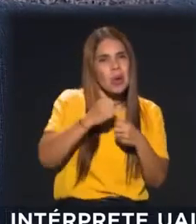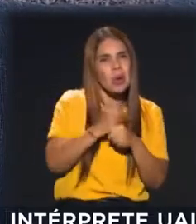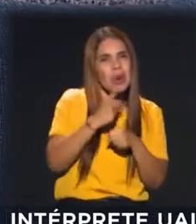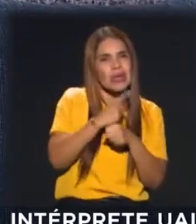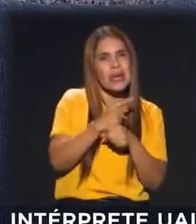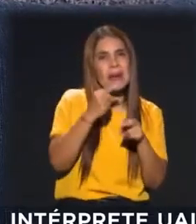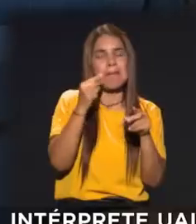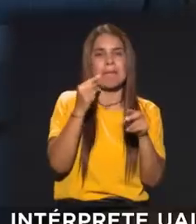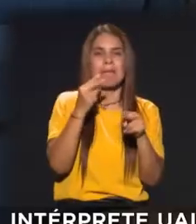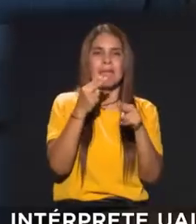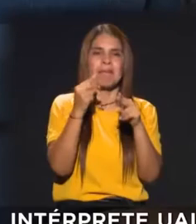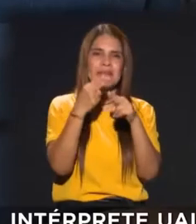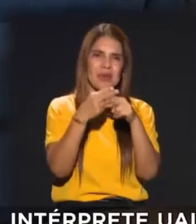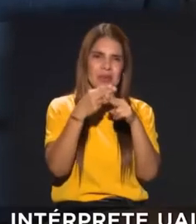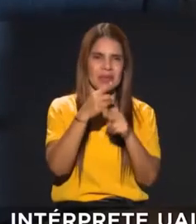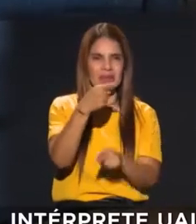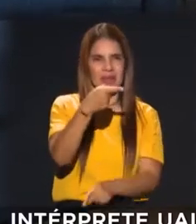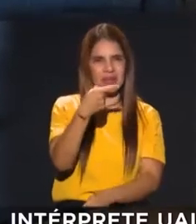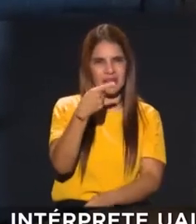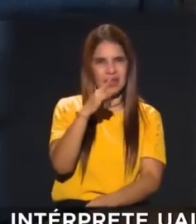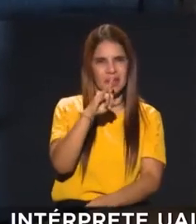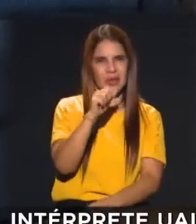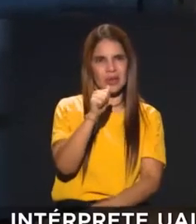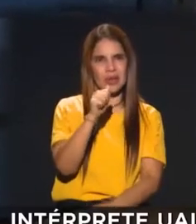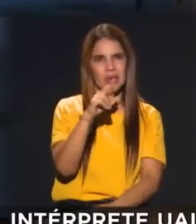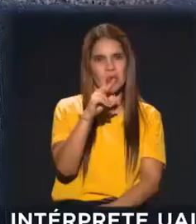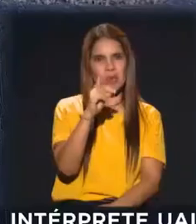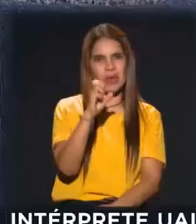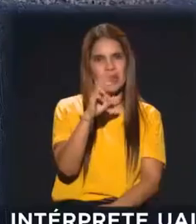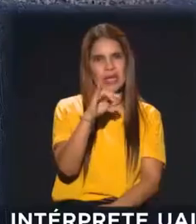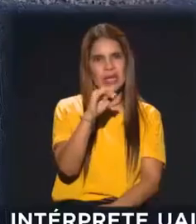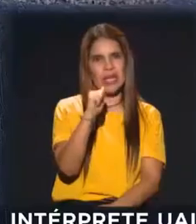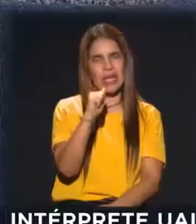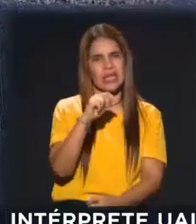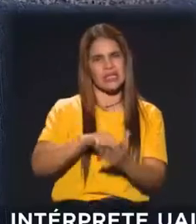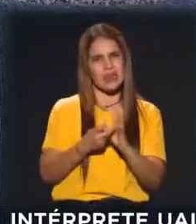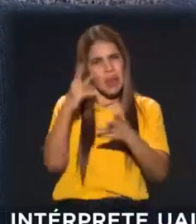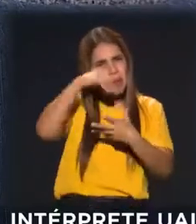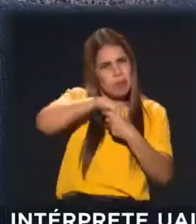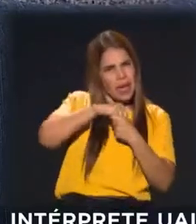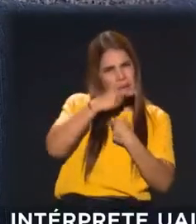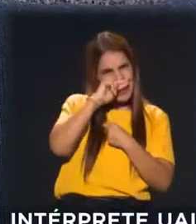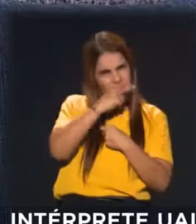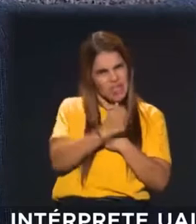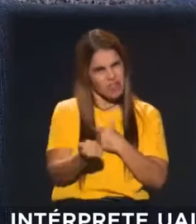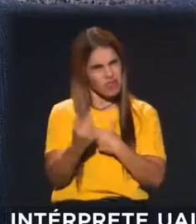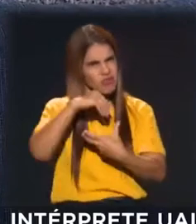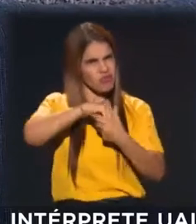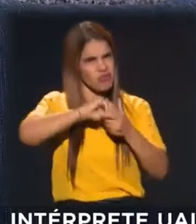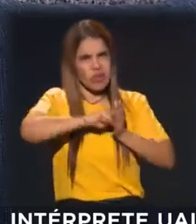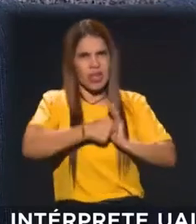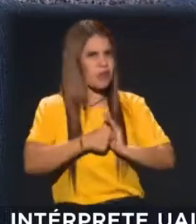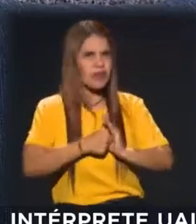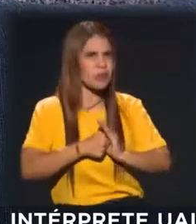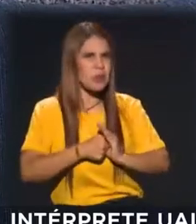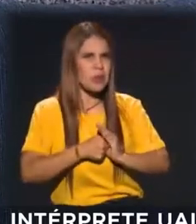realmente son parqueaderos de niños o sitios donde uno guarda personas. Pero nosotros como sociedad no deberíamos permitirnos más esa